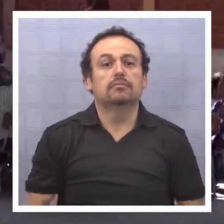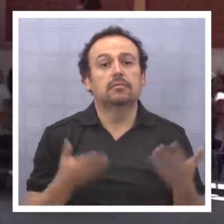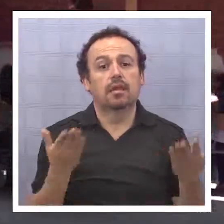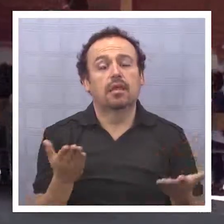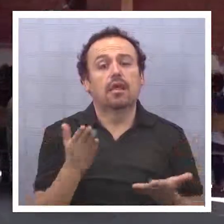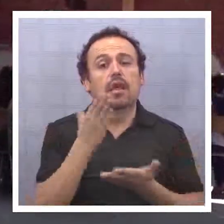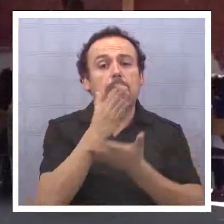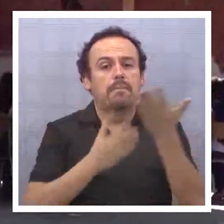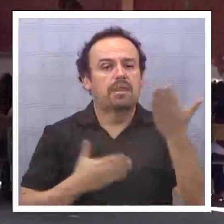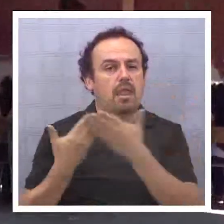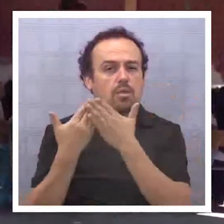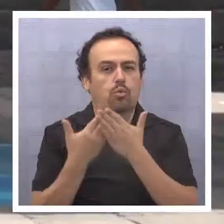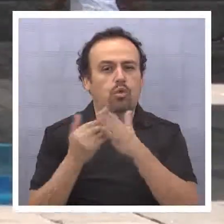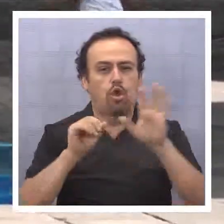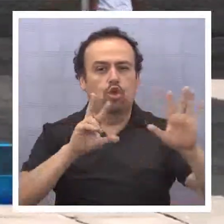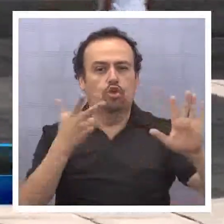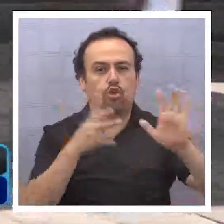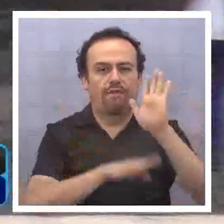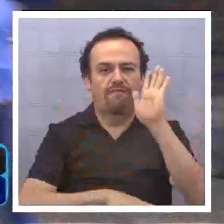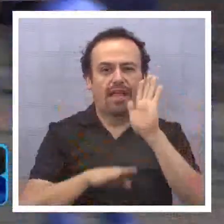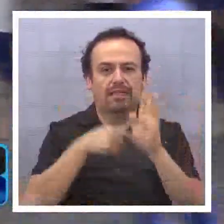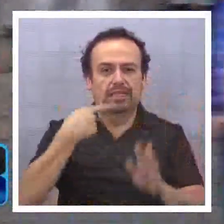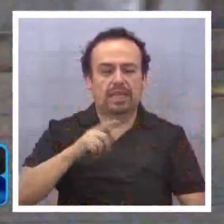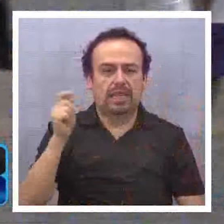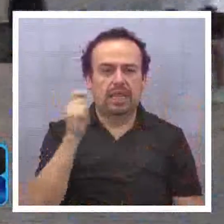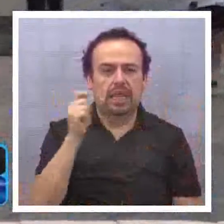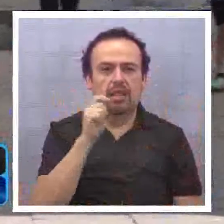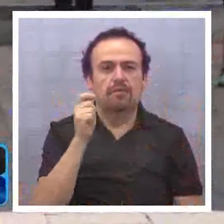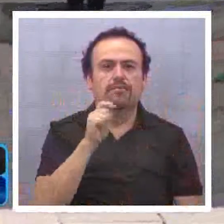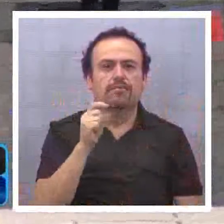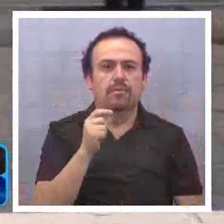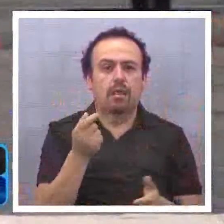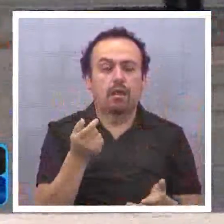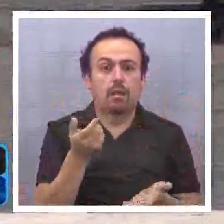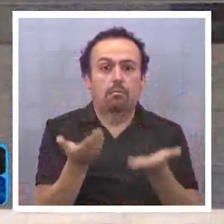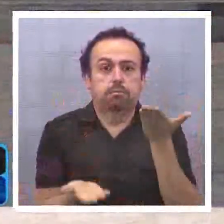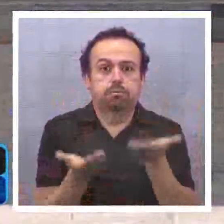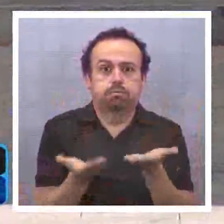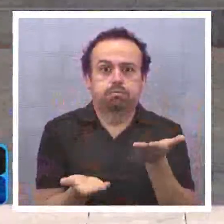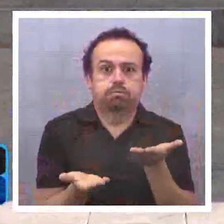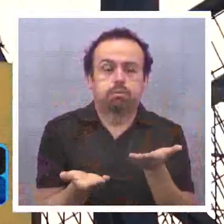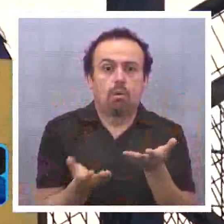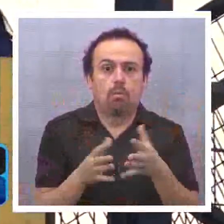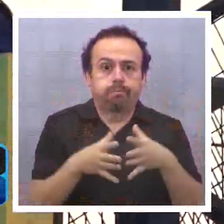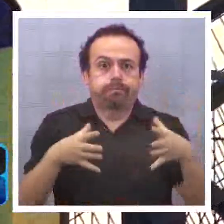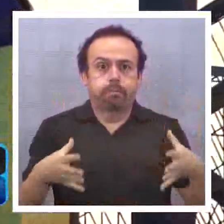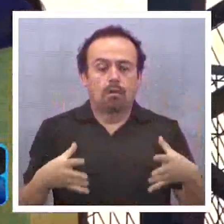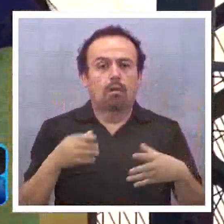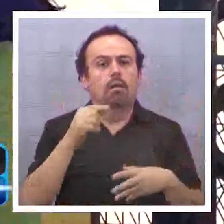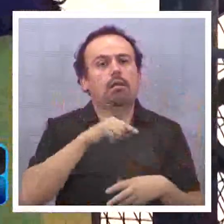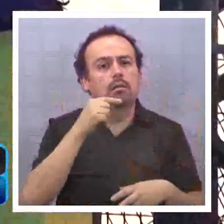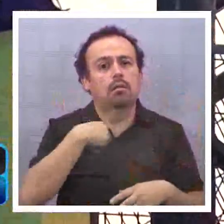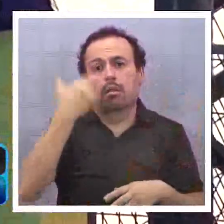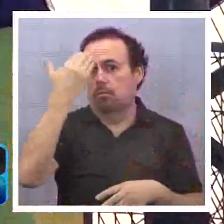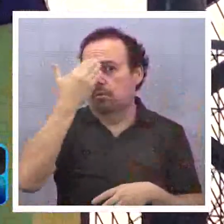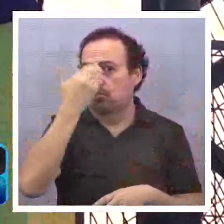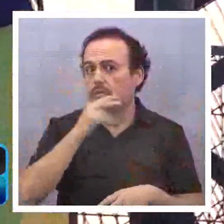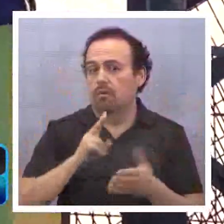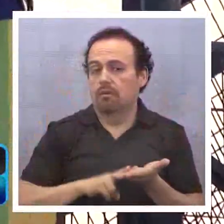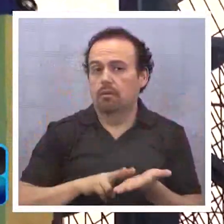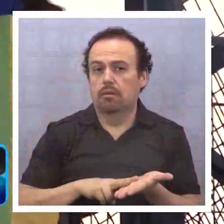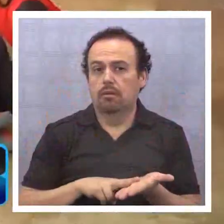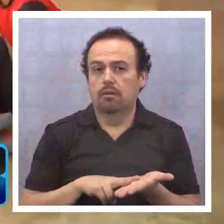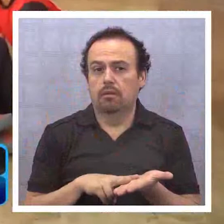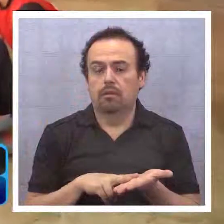que la mitad de los estudiantes de octavo básico de tarapacá tengan sobrepeso u obesidad es sin duda una situación preocupante